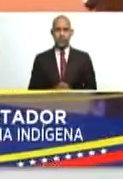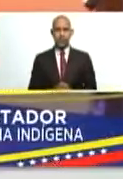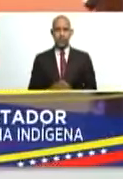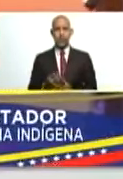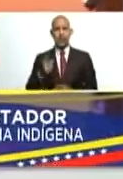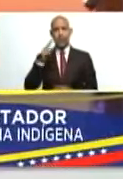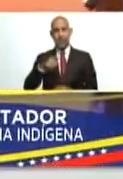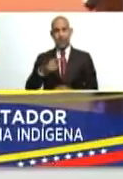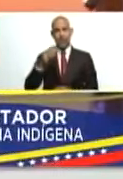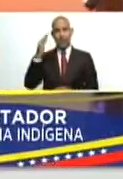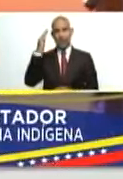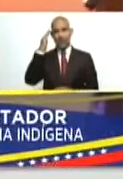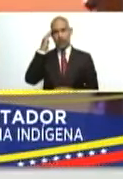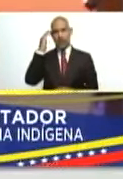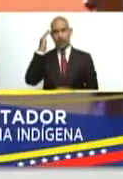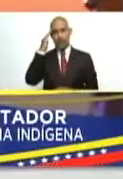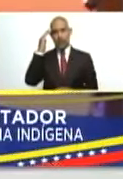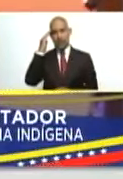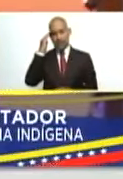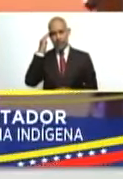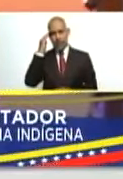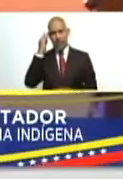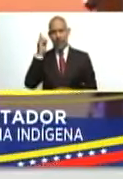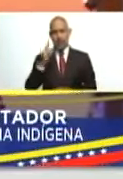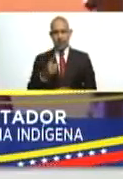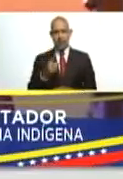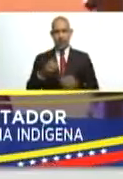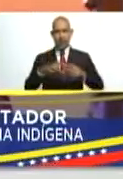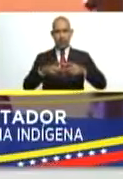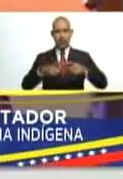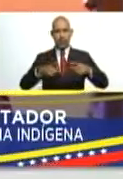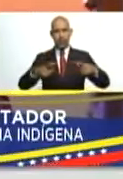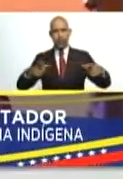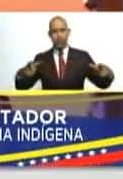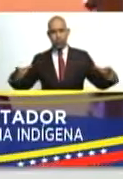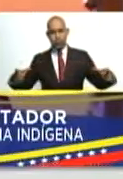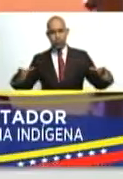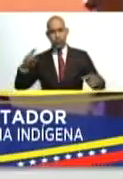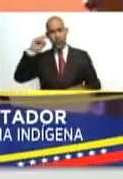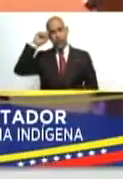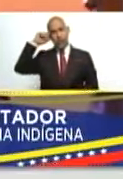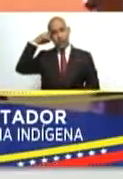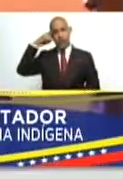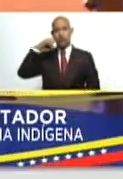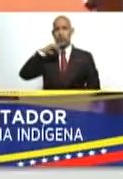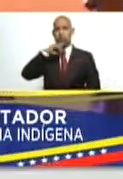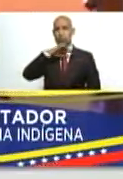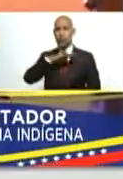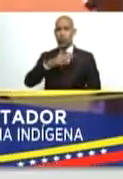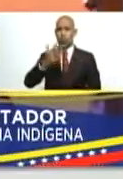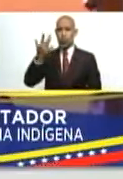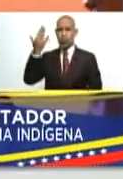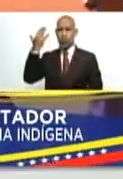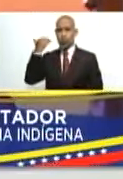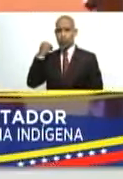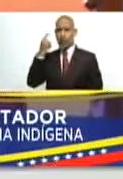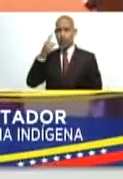recobrar y multiplicar, recobrar la memoria histórica,